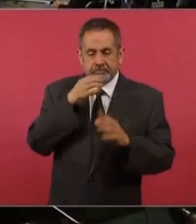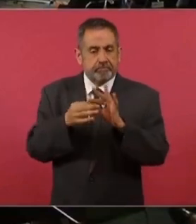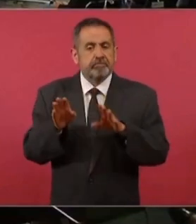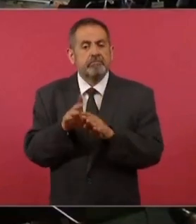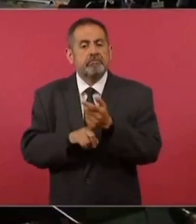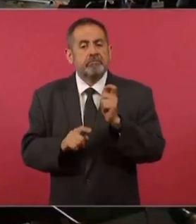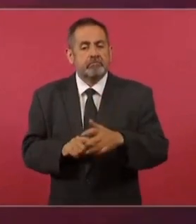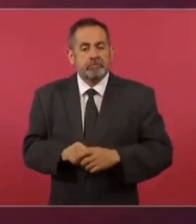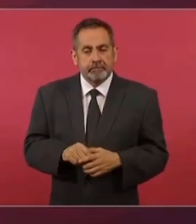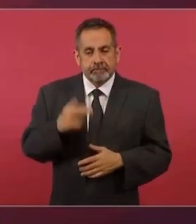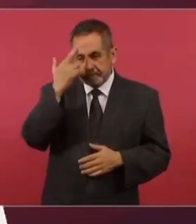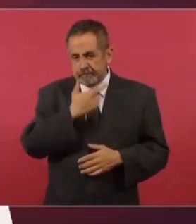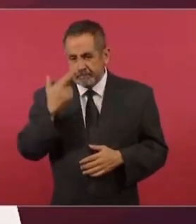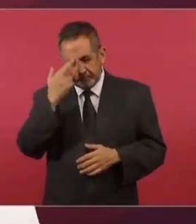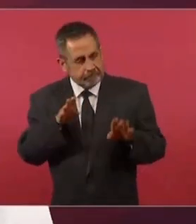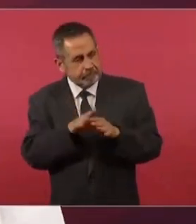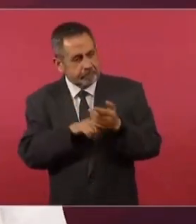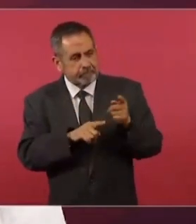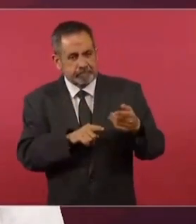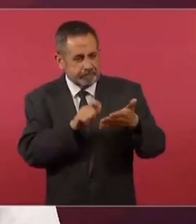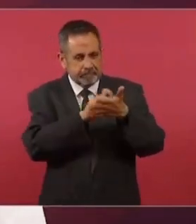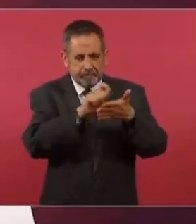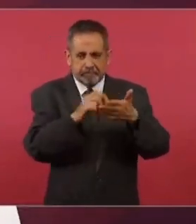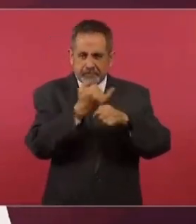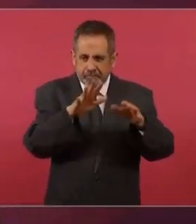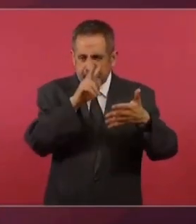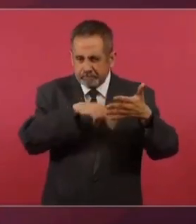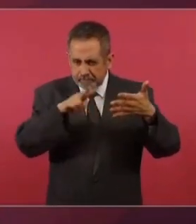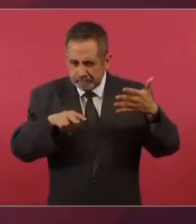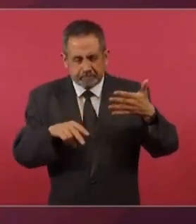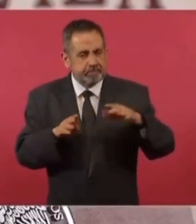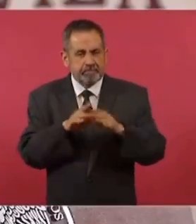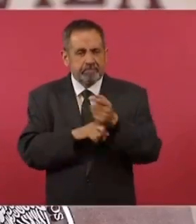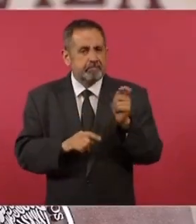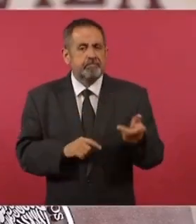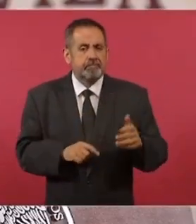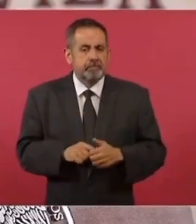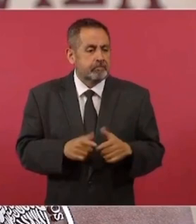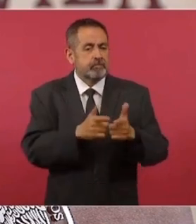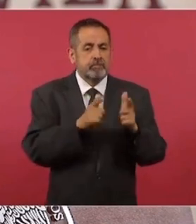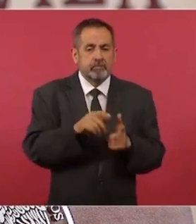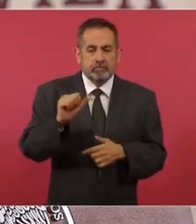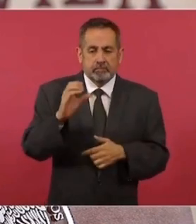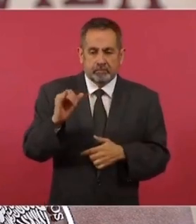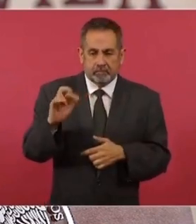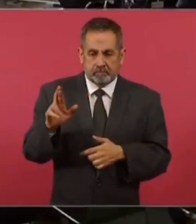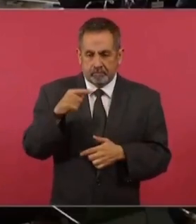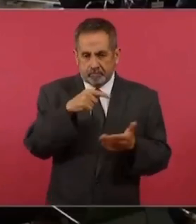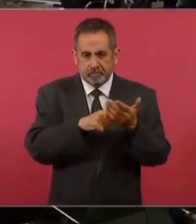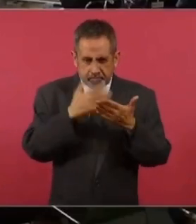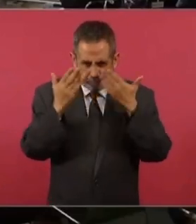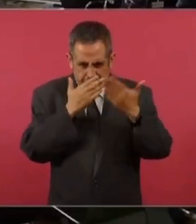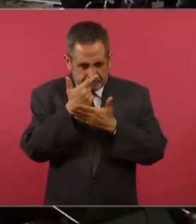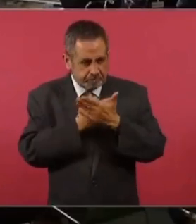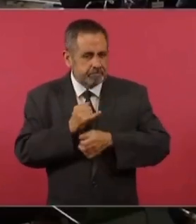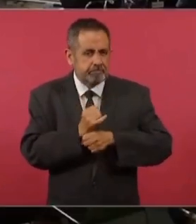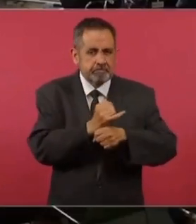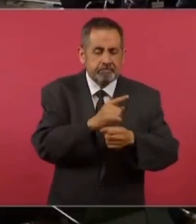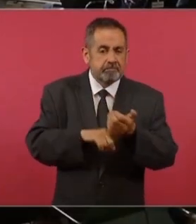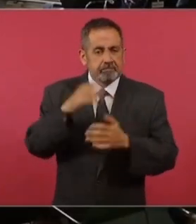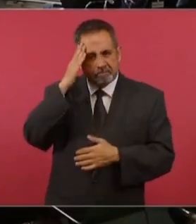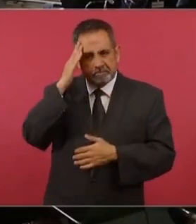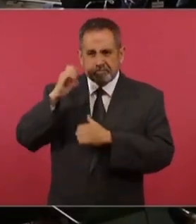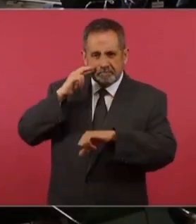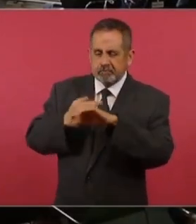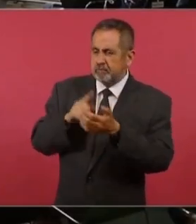de revisar, digamos, el contenido informativo que tiene Grupo ASIR, hicimos una investigación encabezada por el